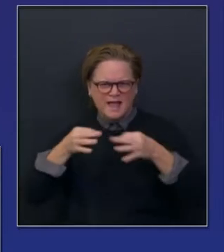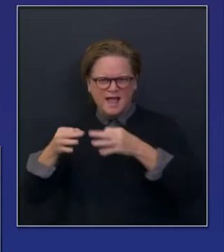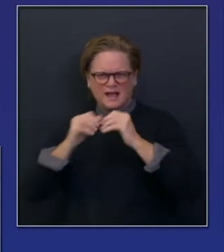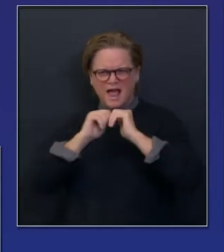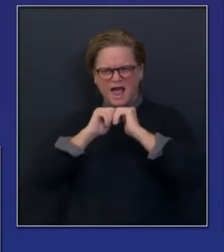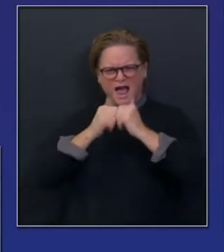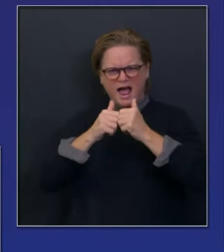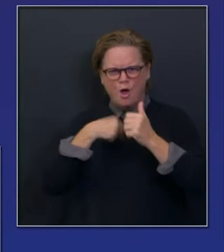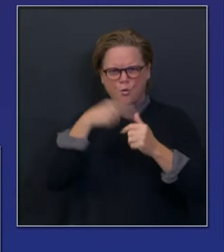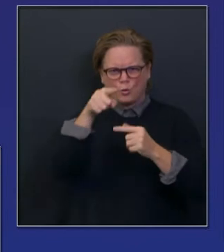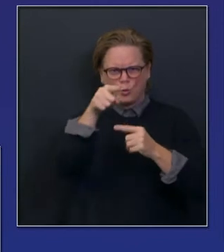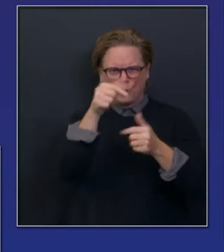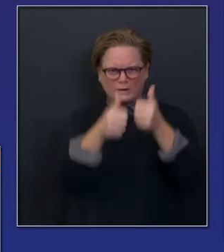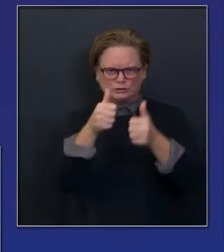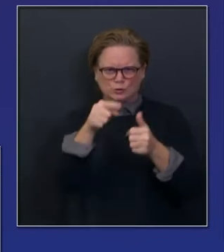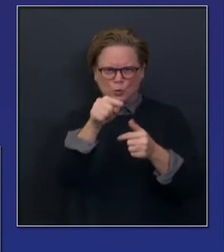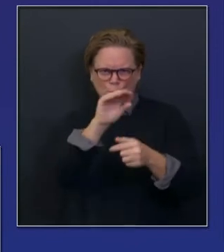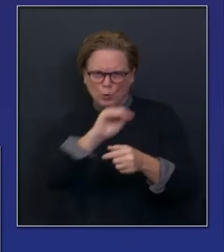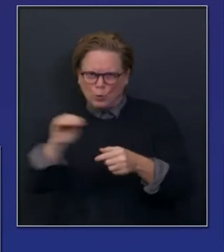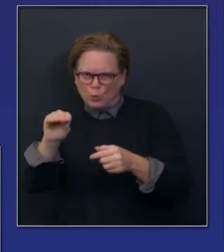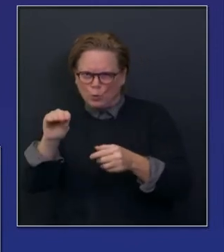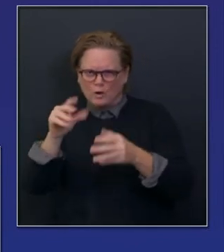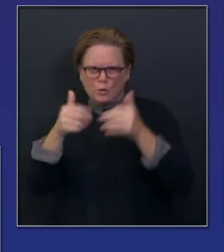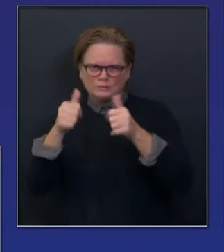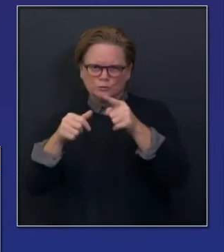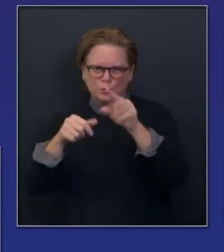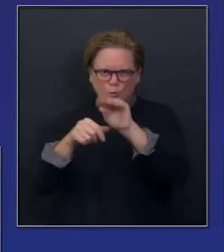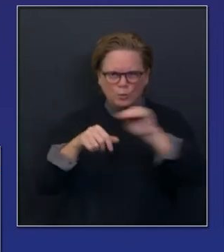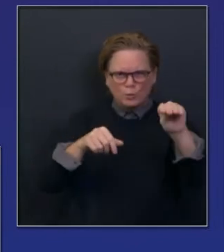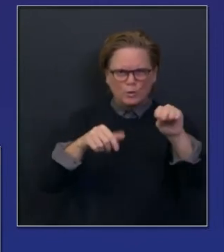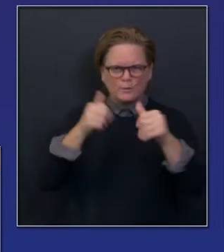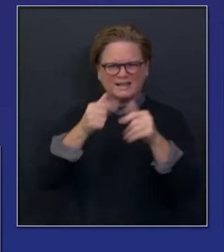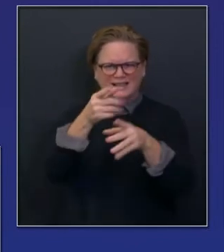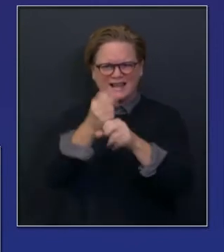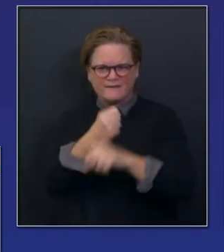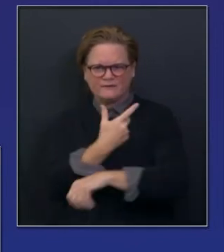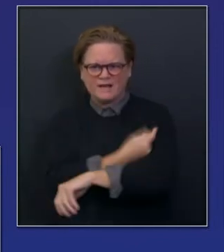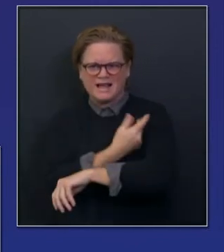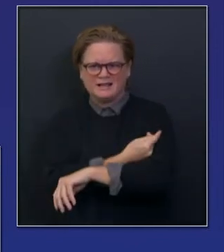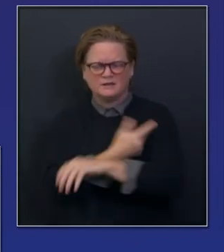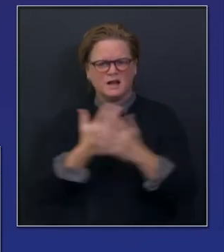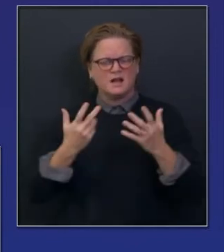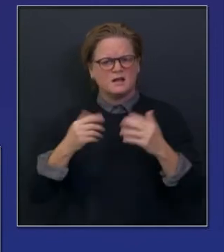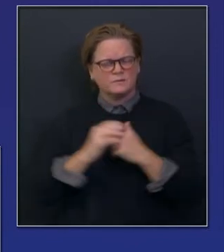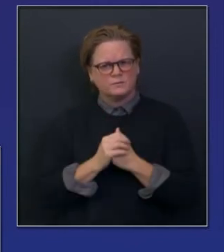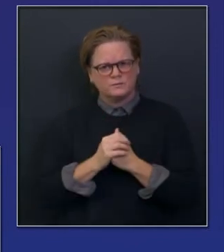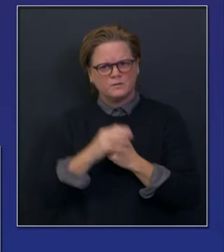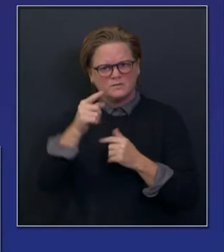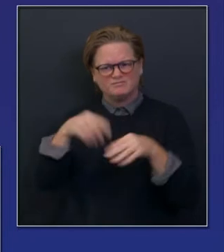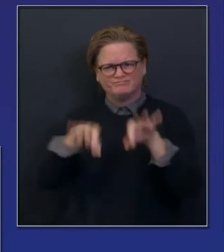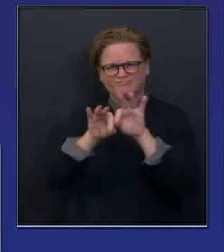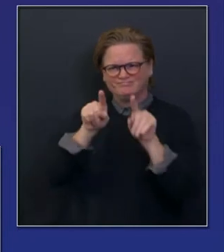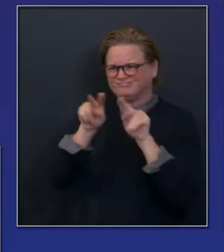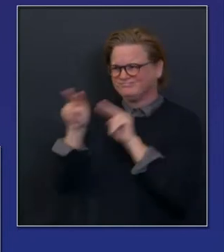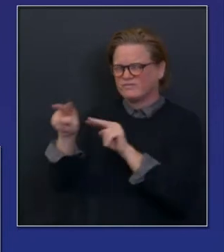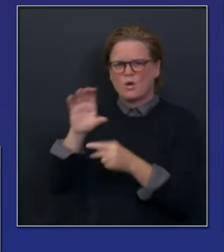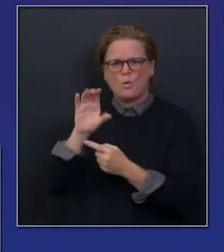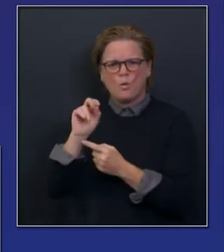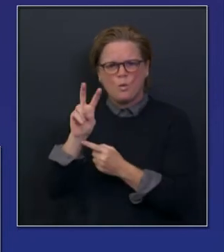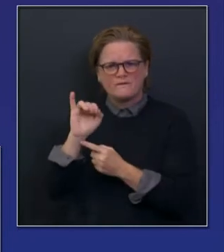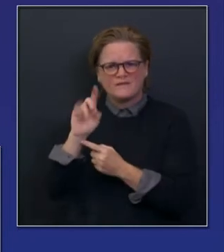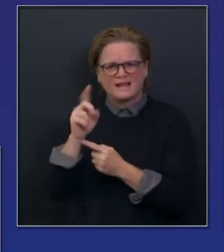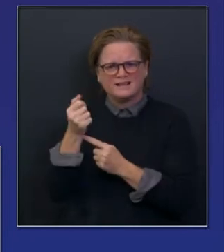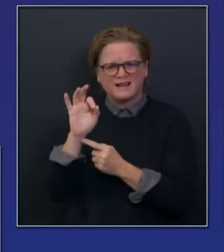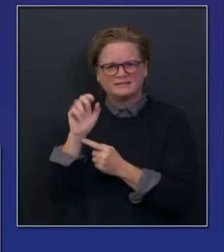publicando muchas de estas y ustedes pueden sintonizarlo a las 3. Pueden ir al sitio web COVID-19